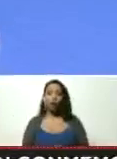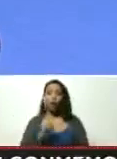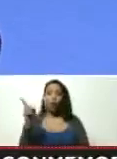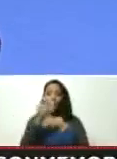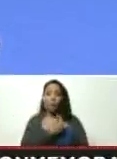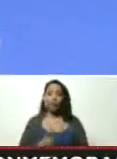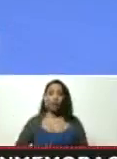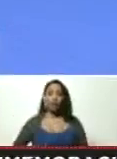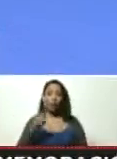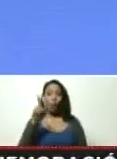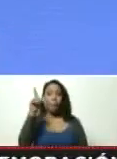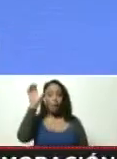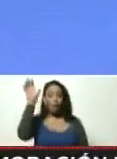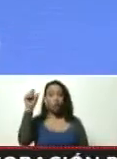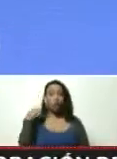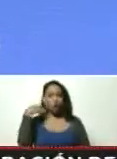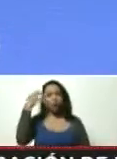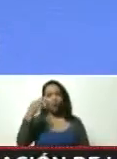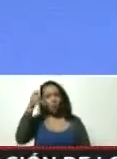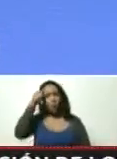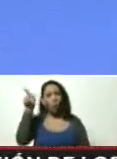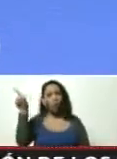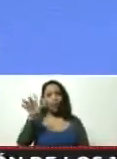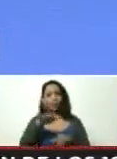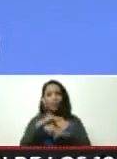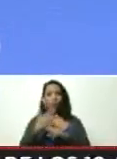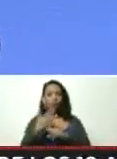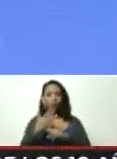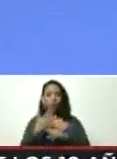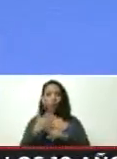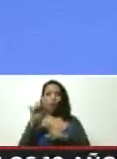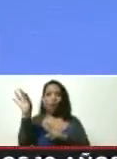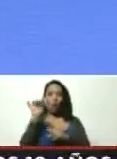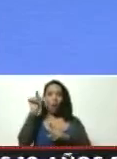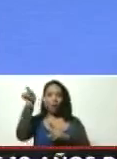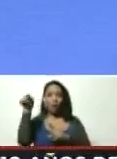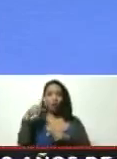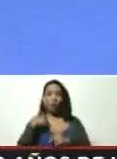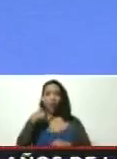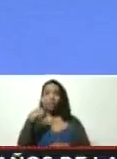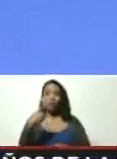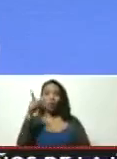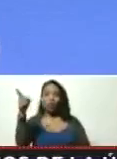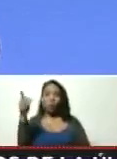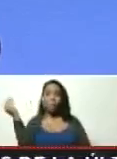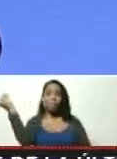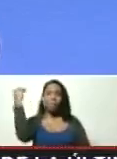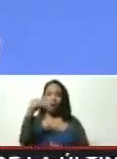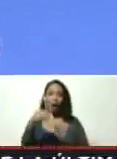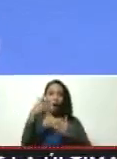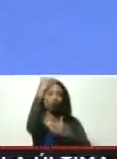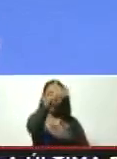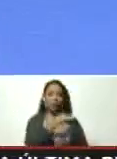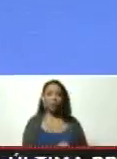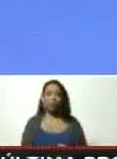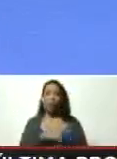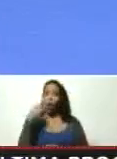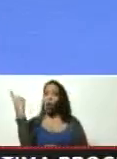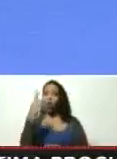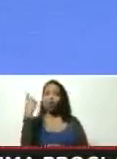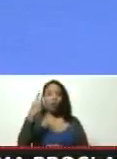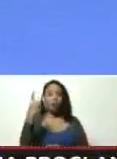de un país, porque estoy seguro que el pueblo en esa situación te elegiría. Lo que te estoy diciendo va mucho más allá. No solo serías